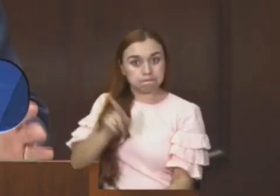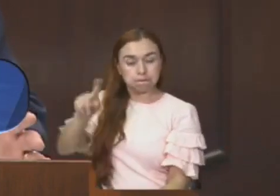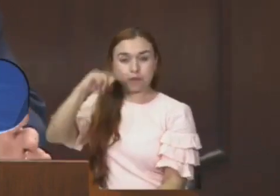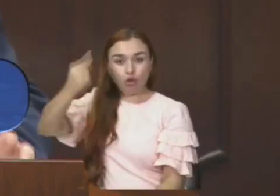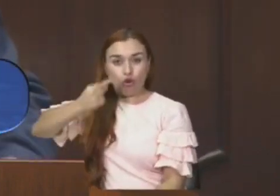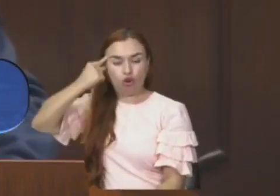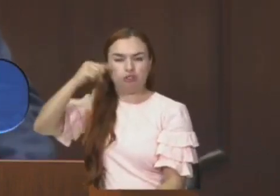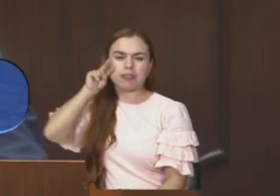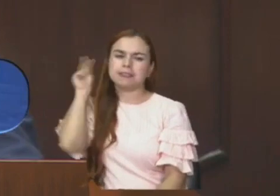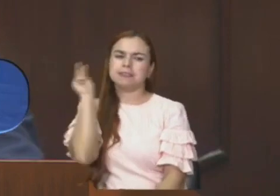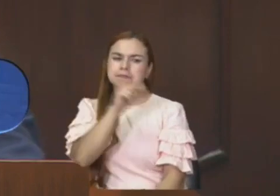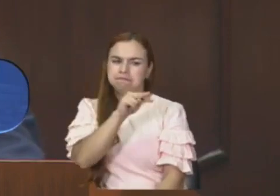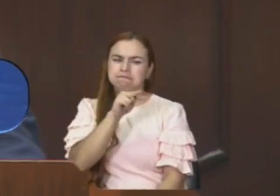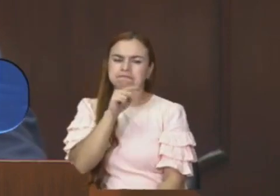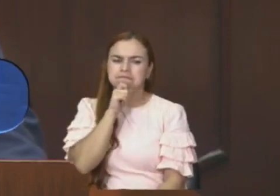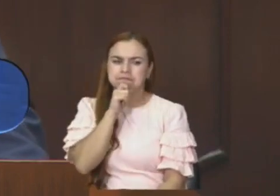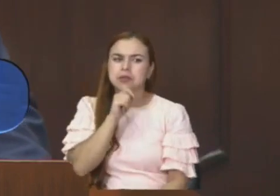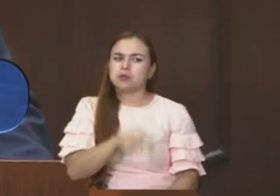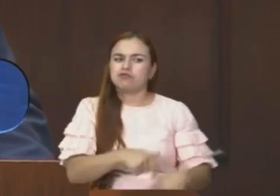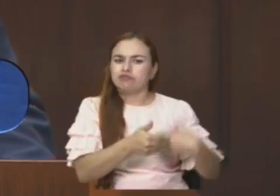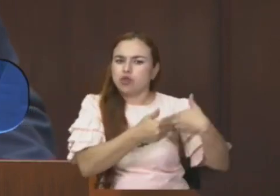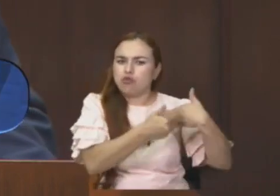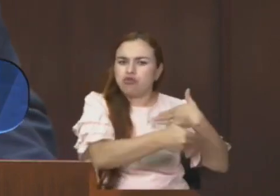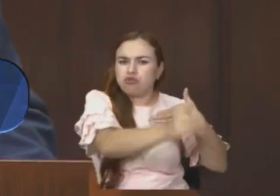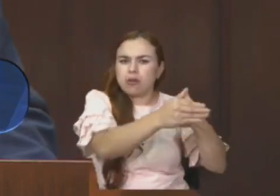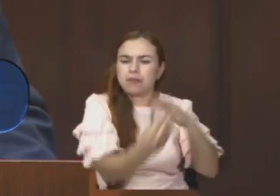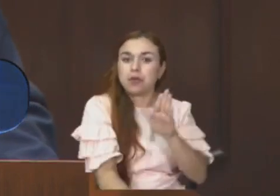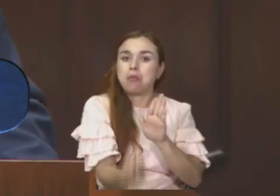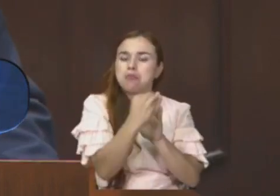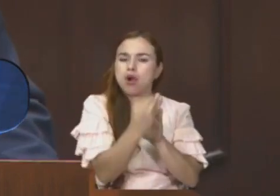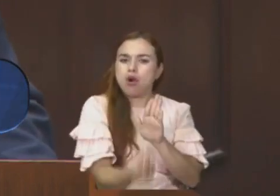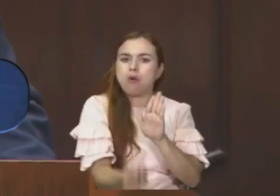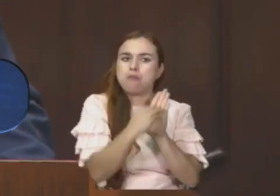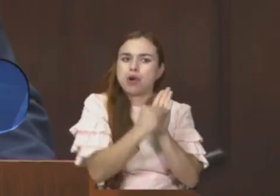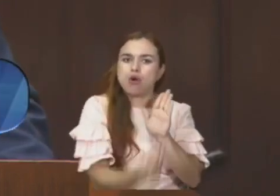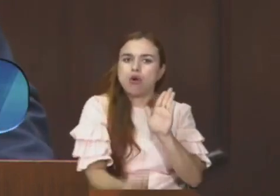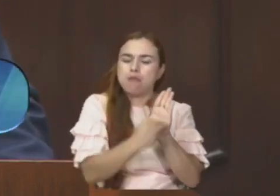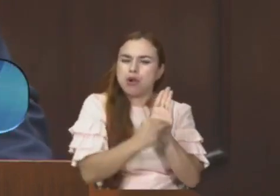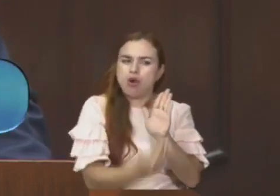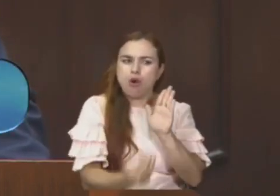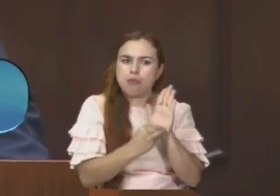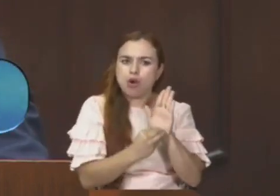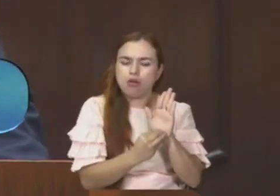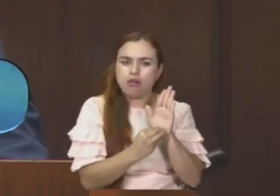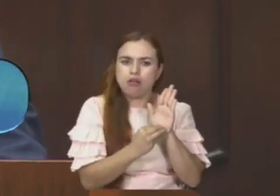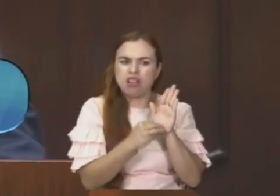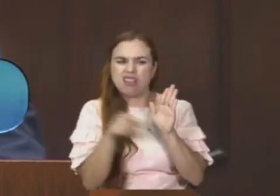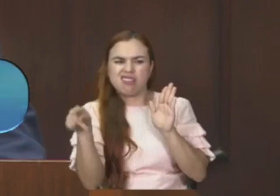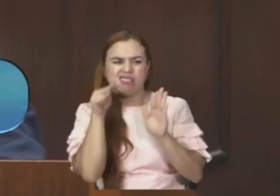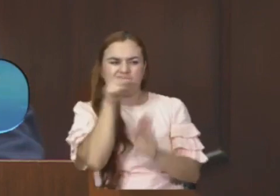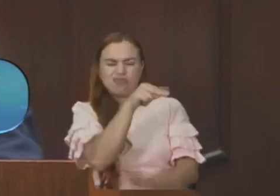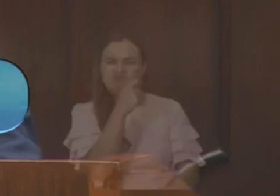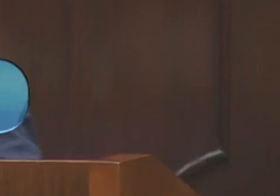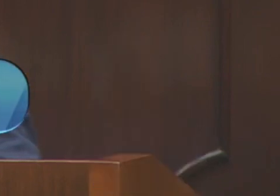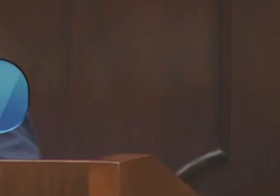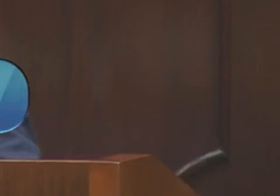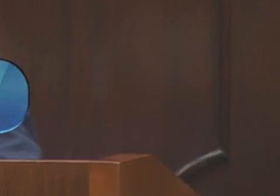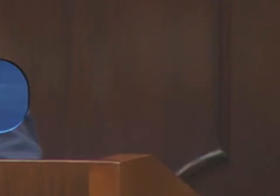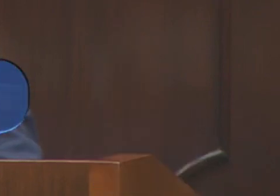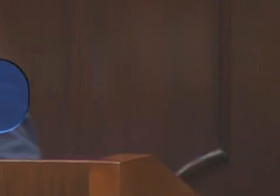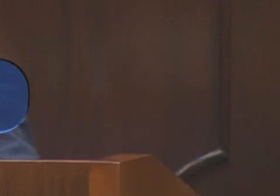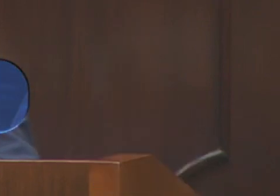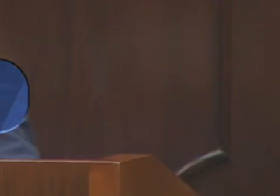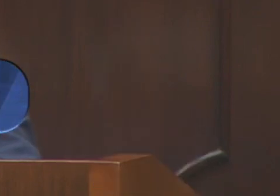ese proceso de redacción, introducía cláusulas y lenguajes que contradecían y socavaban lo acordado en enero